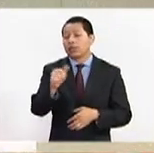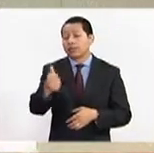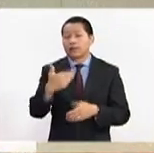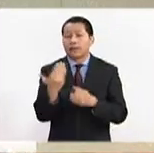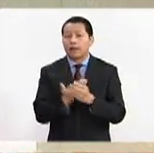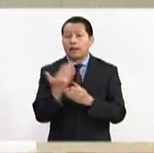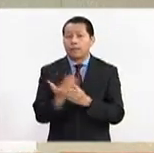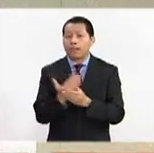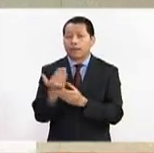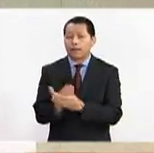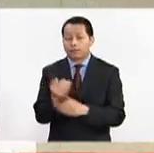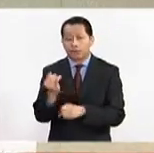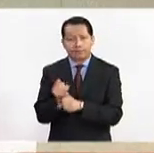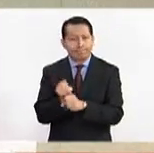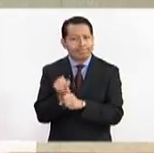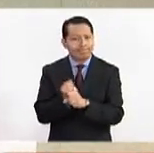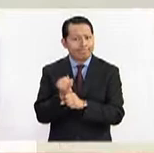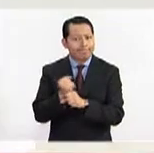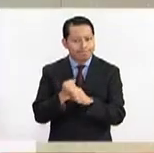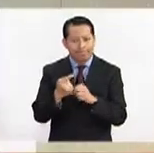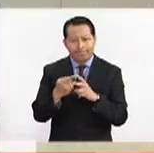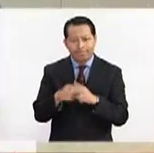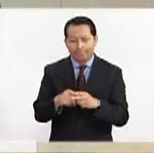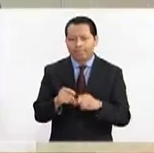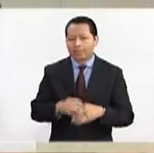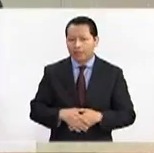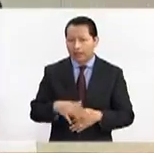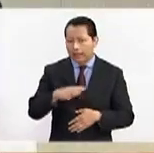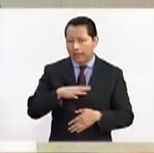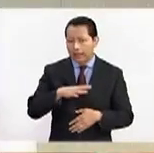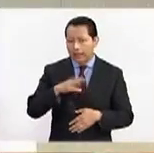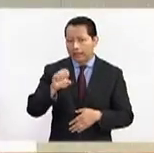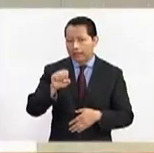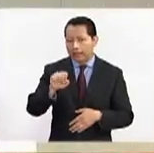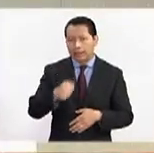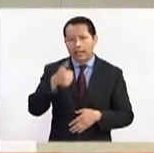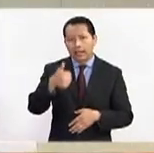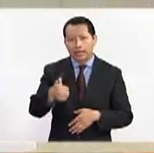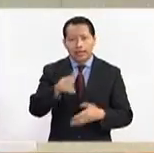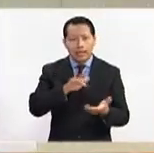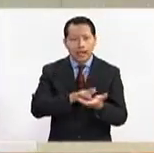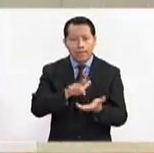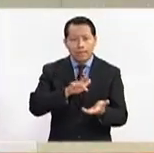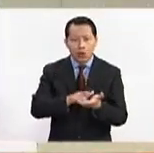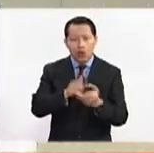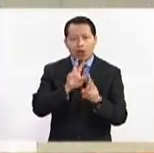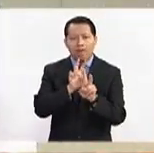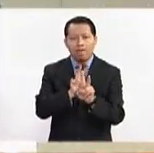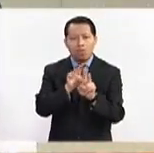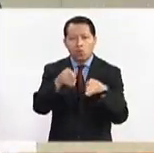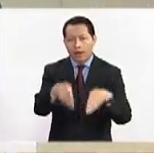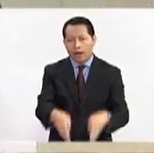carpetas de investigación iniciadas, 66 apoyos funerarios.